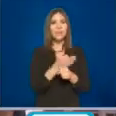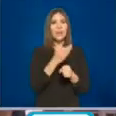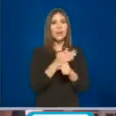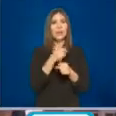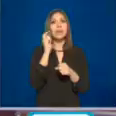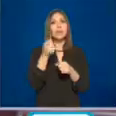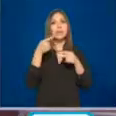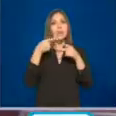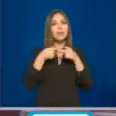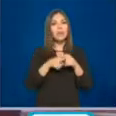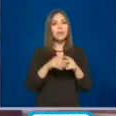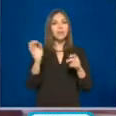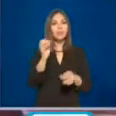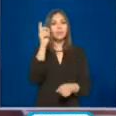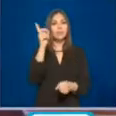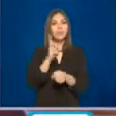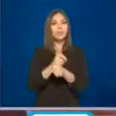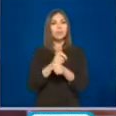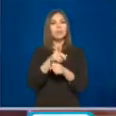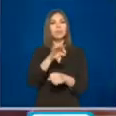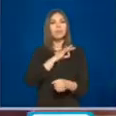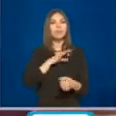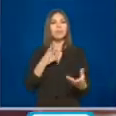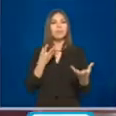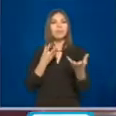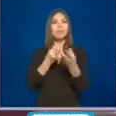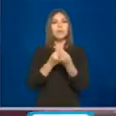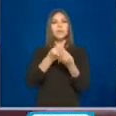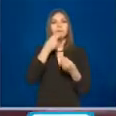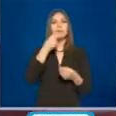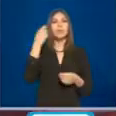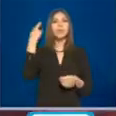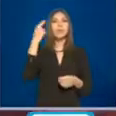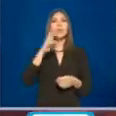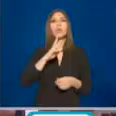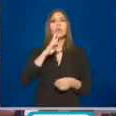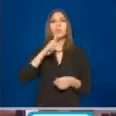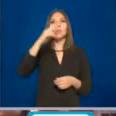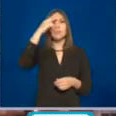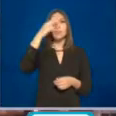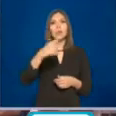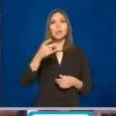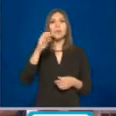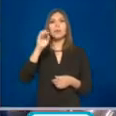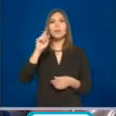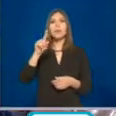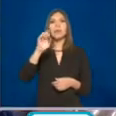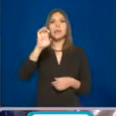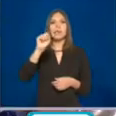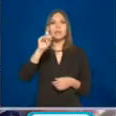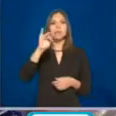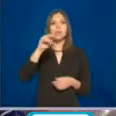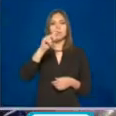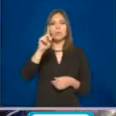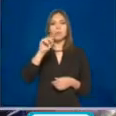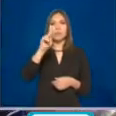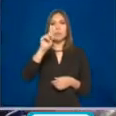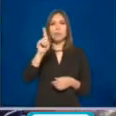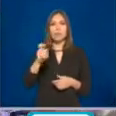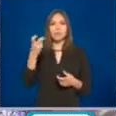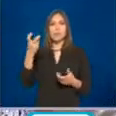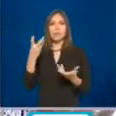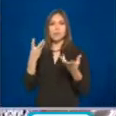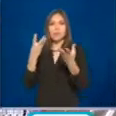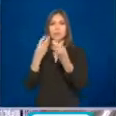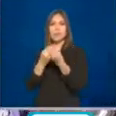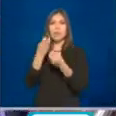México y de tener esa conexión con Espinoza Paz, y que eso ha sido el resultado también. Sí, fíjate que me siento muy afortunada porque yo creo que soy de